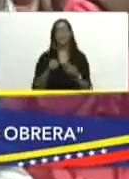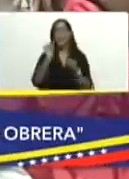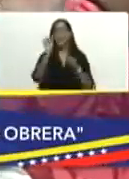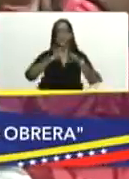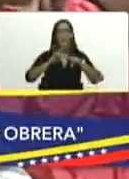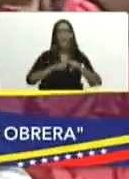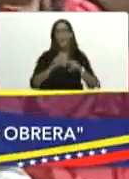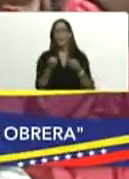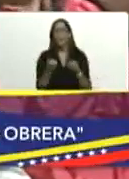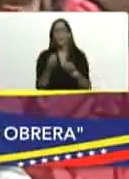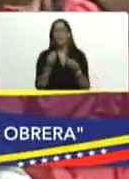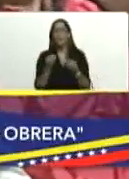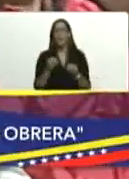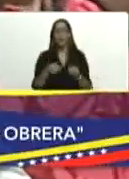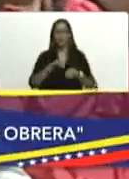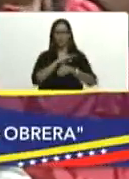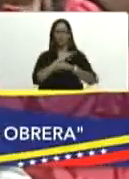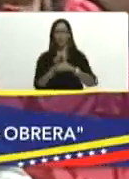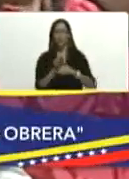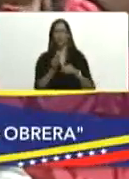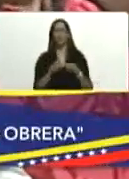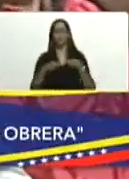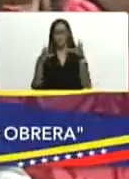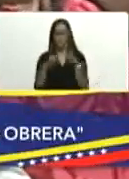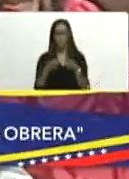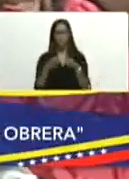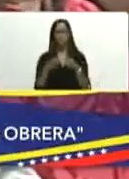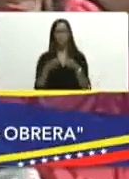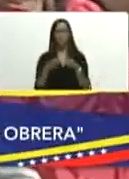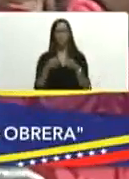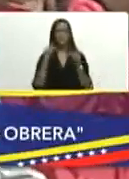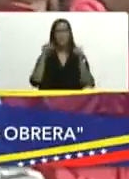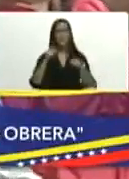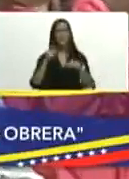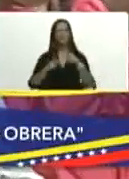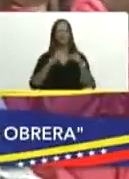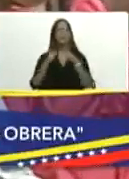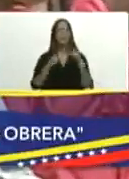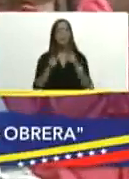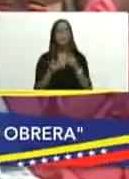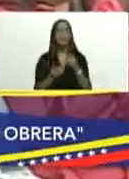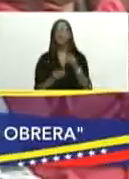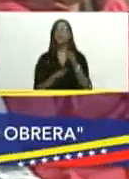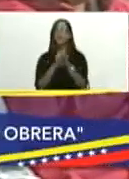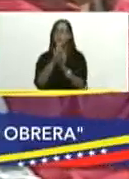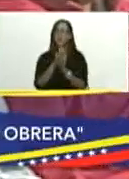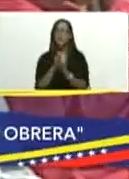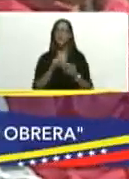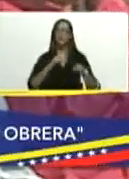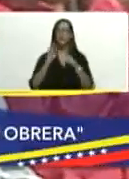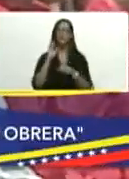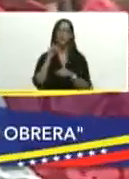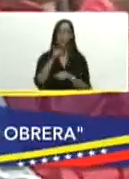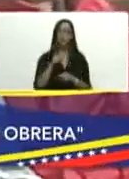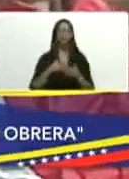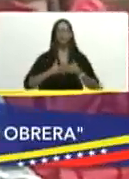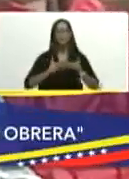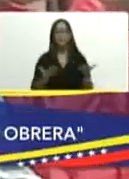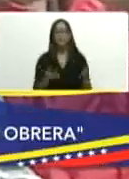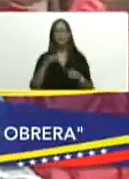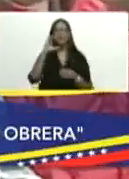esta experiencia de registro presidente parte de una plataforma que se desarrolló por instrucción suya y que está disponible para que